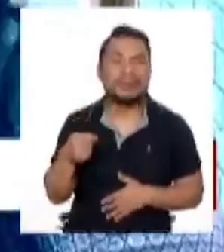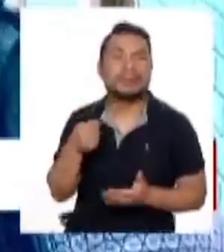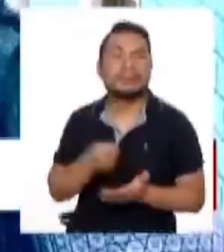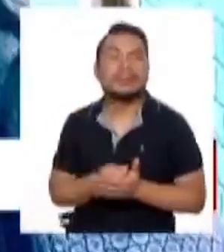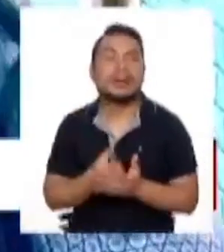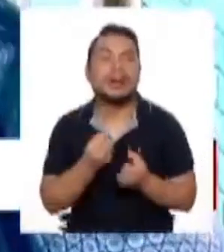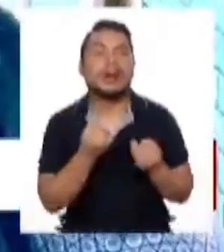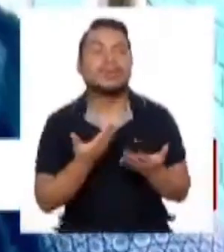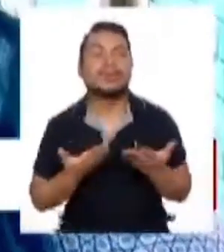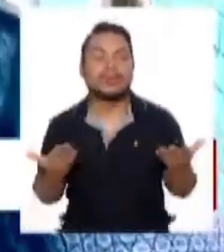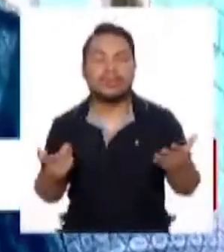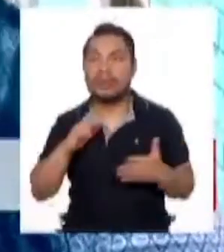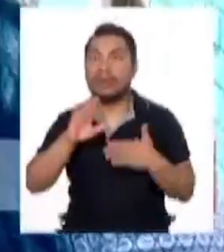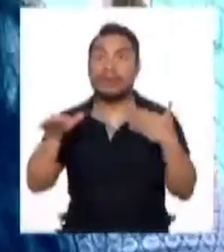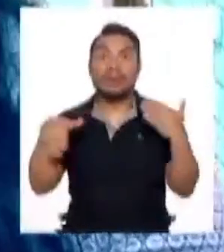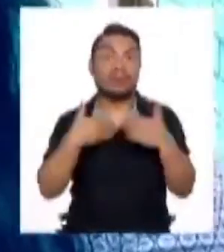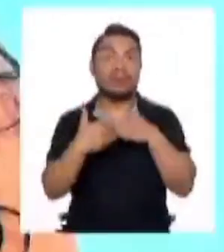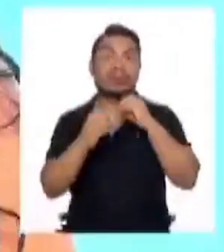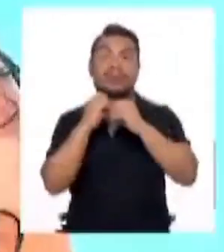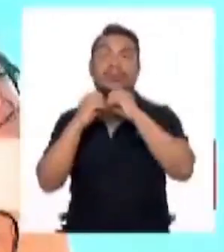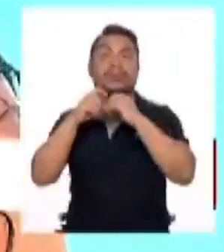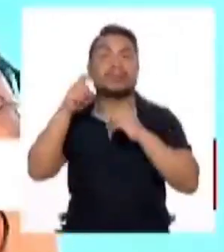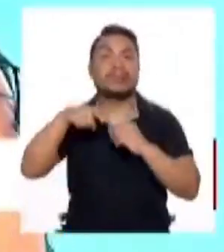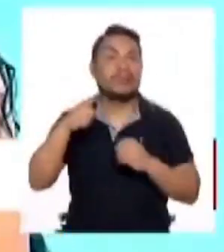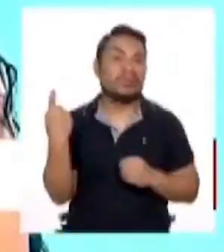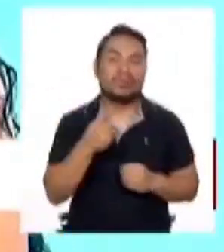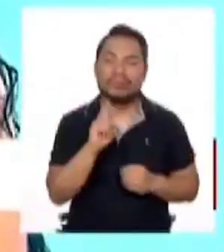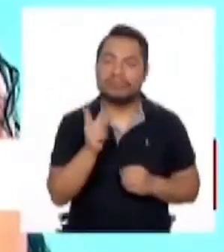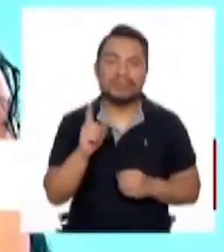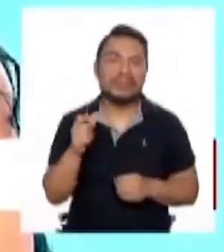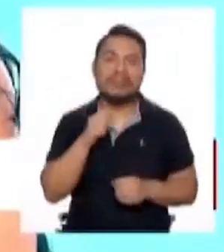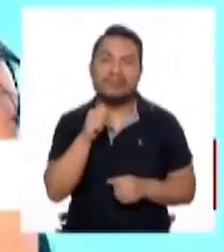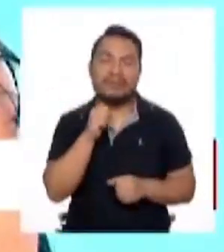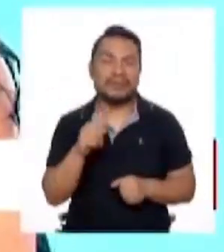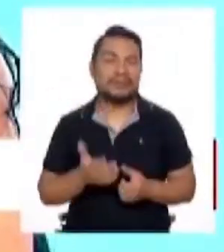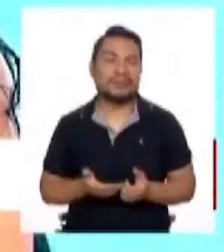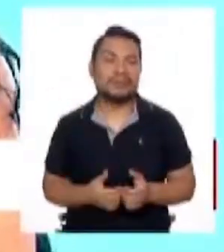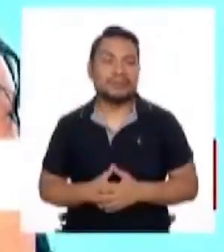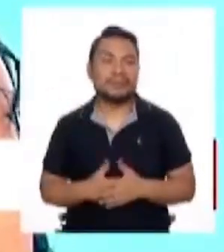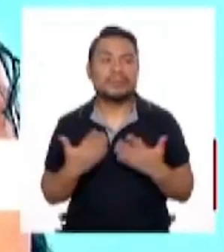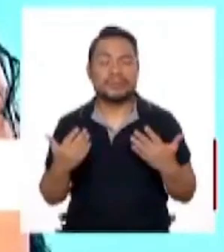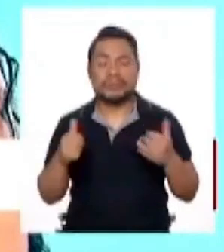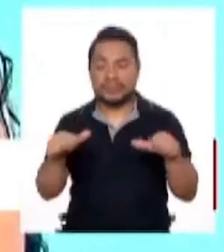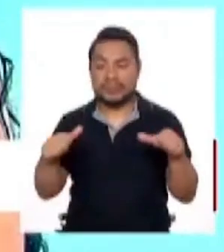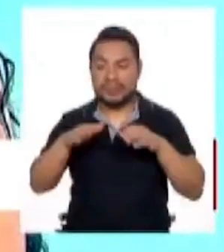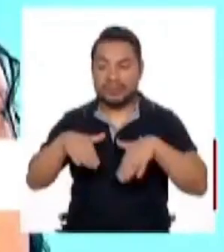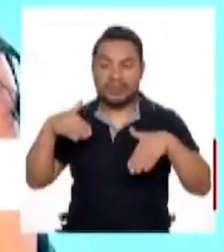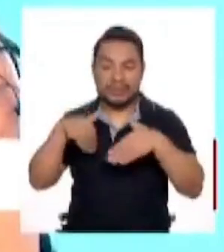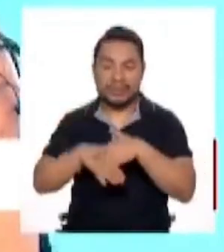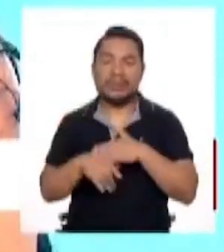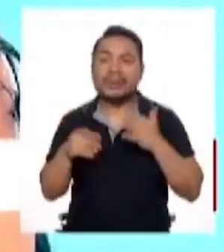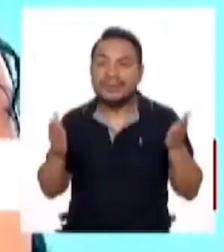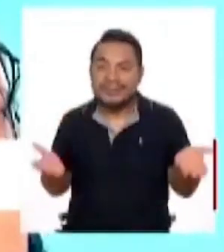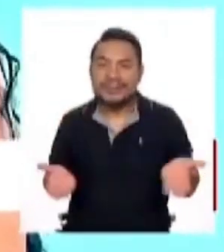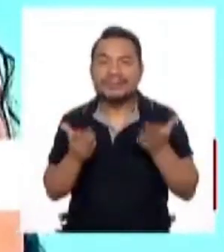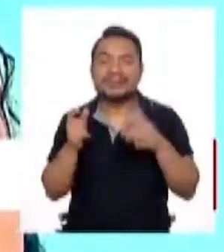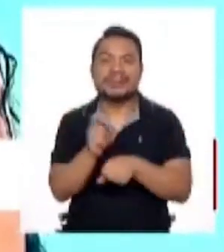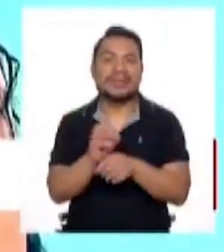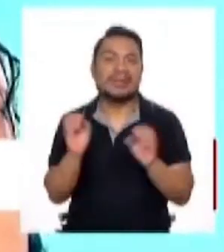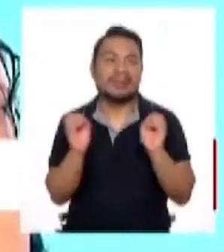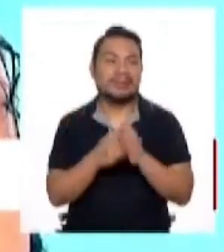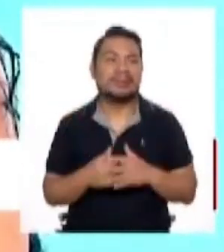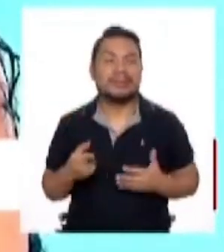algunas cosas, no para cubrir todas las necesidades. Los niños, digamos, si ven un ambiente donde no les da nada de motivación, obviamente